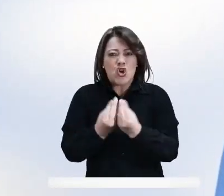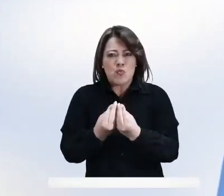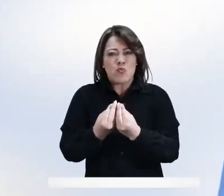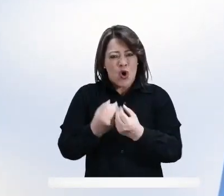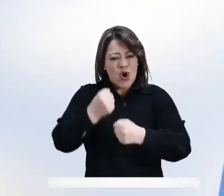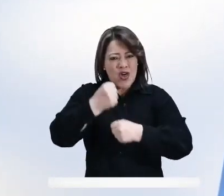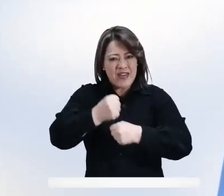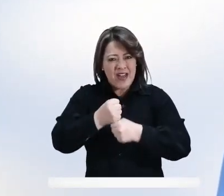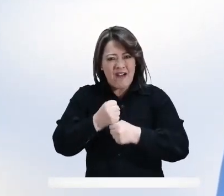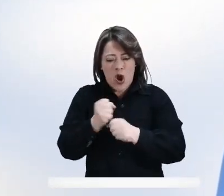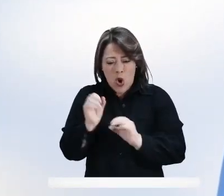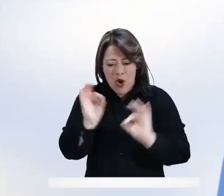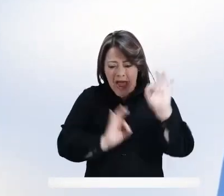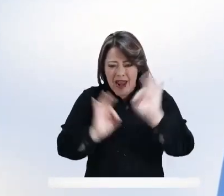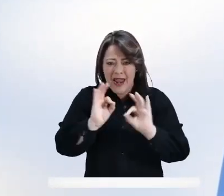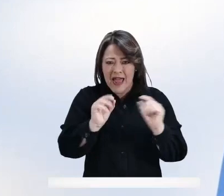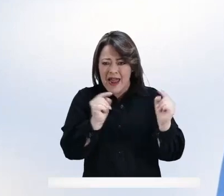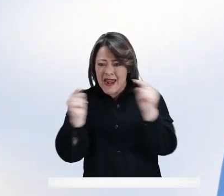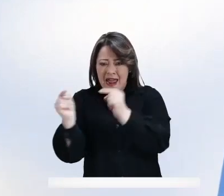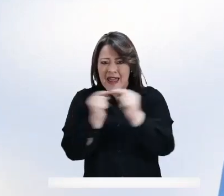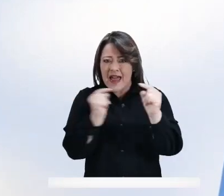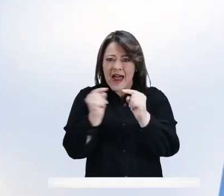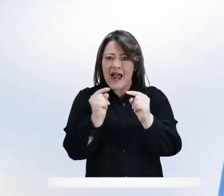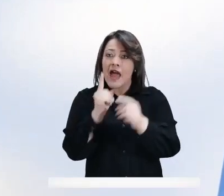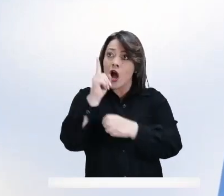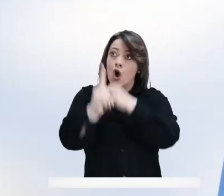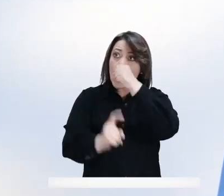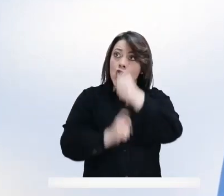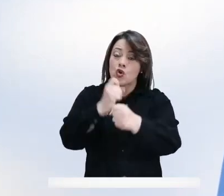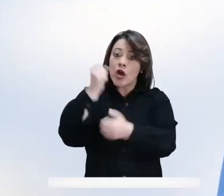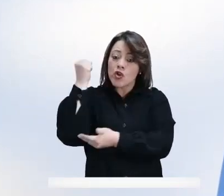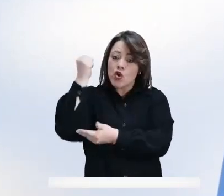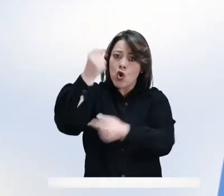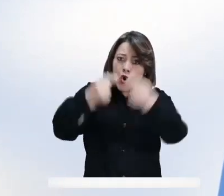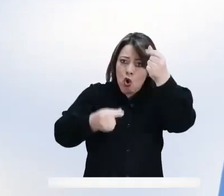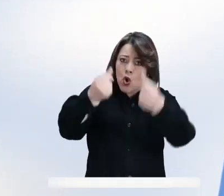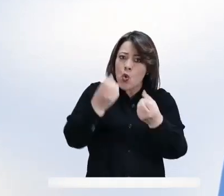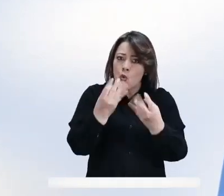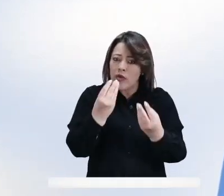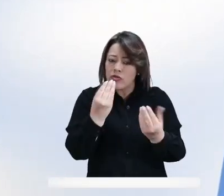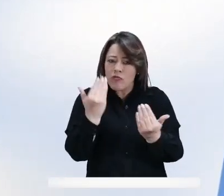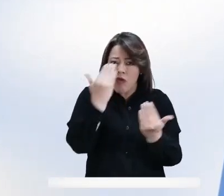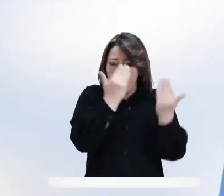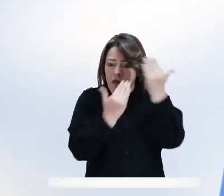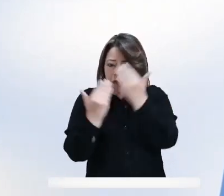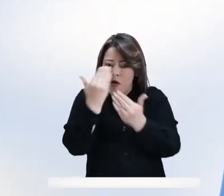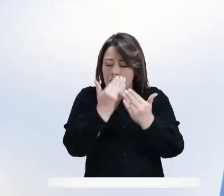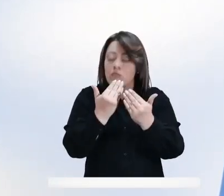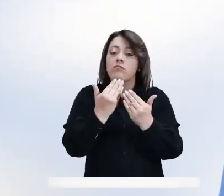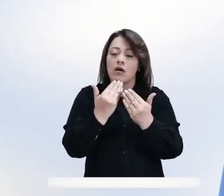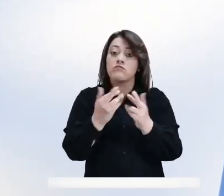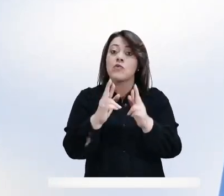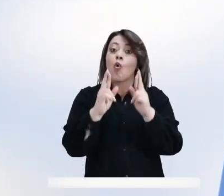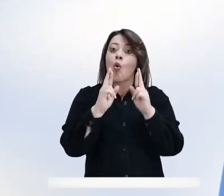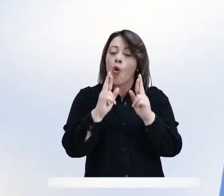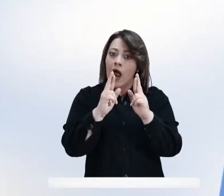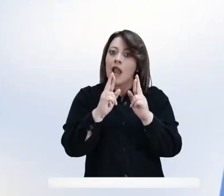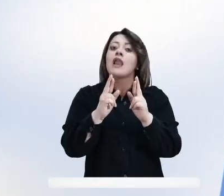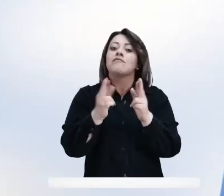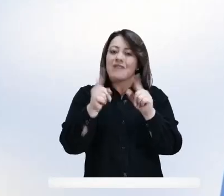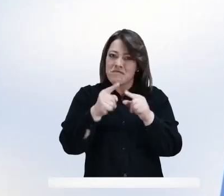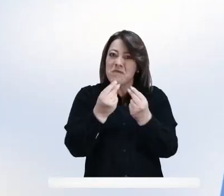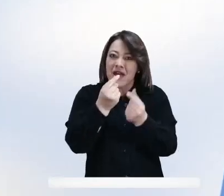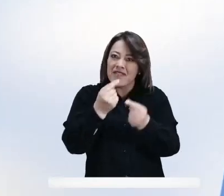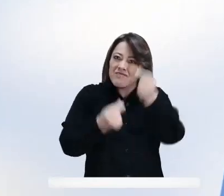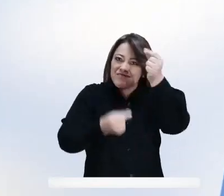estamos discutiendo el presupuesto para el año inmediatamente siguiente y seguramente tendremos la oportunidad de trabajar